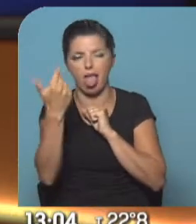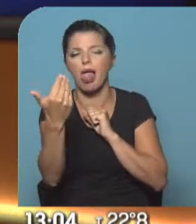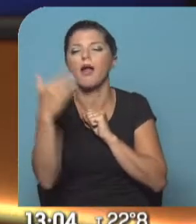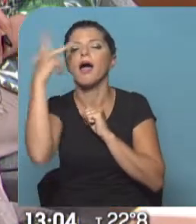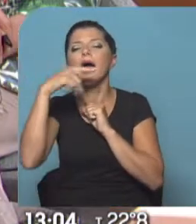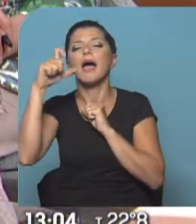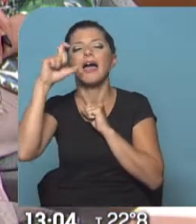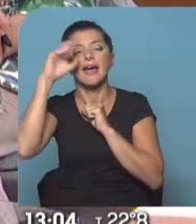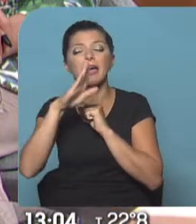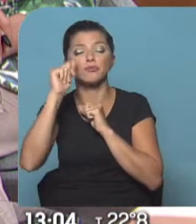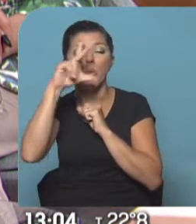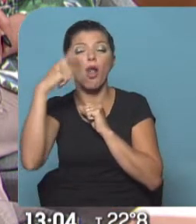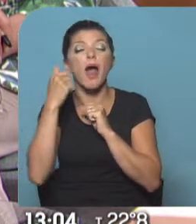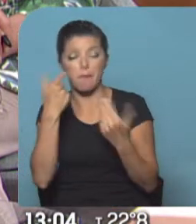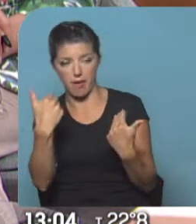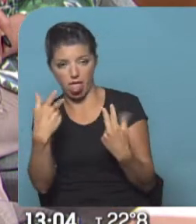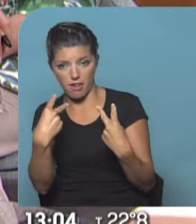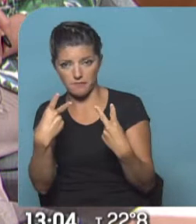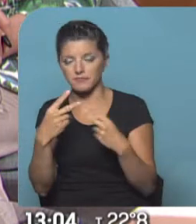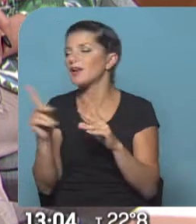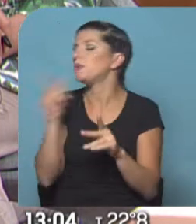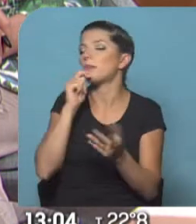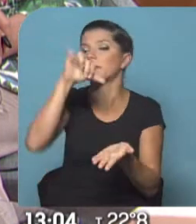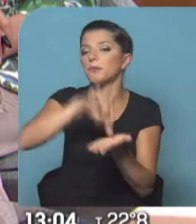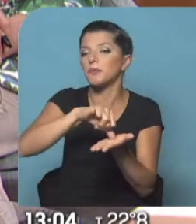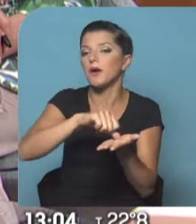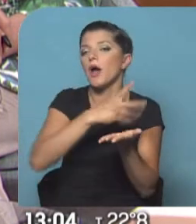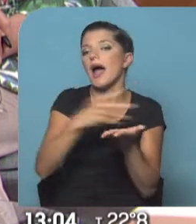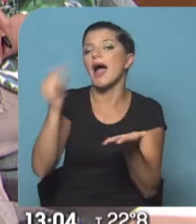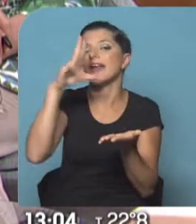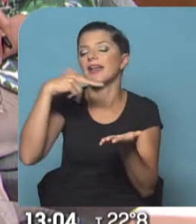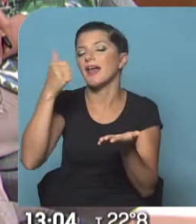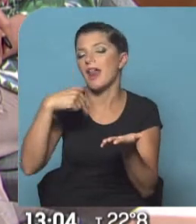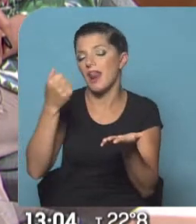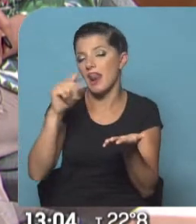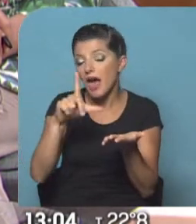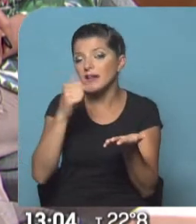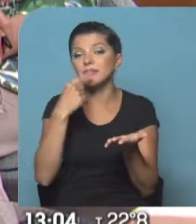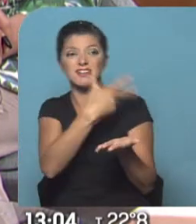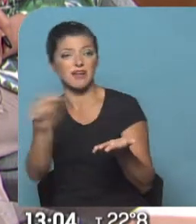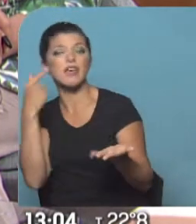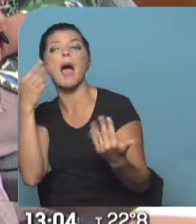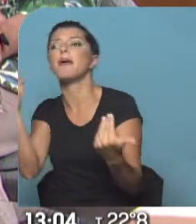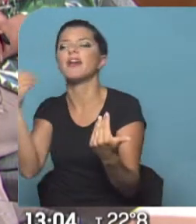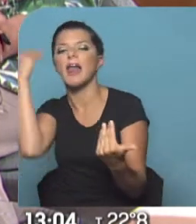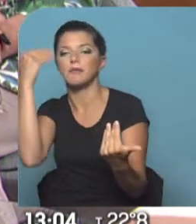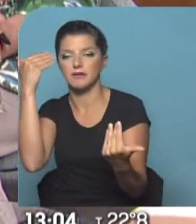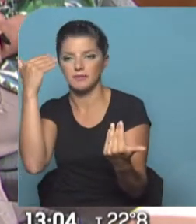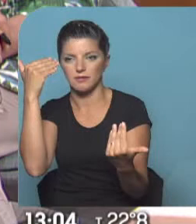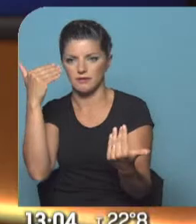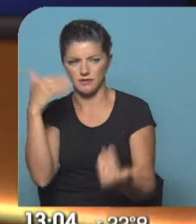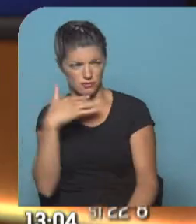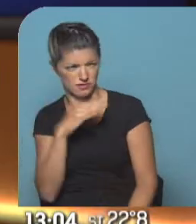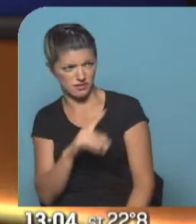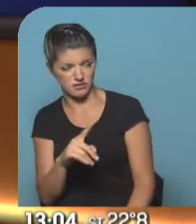lo mismo como si el Irán hubiera agarrado a Nasrallah, lo hubiera llevado a Irán y hubiera dicho, aprenda Arabia Saudita. ¿No se entiende, decís?